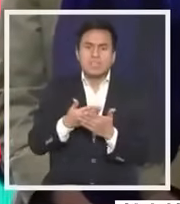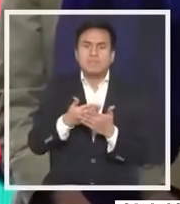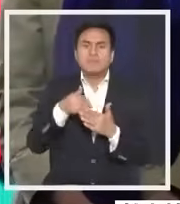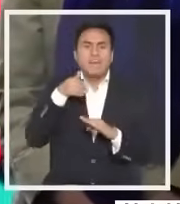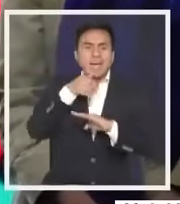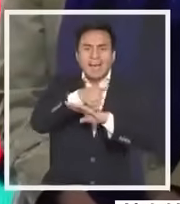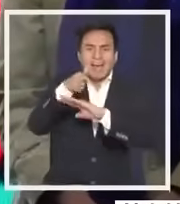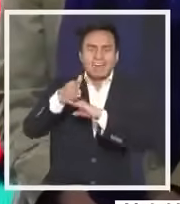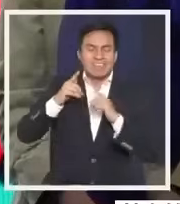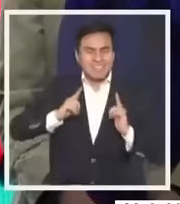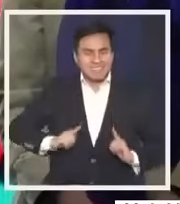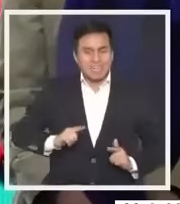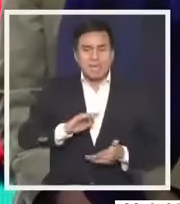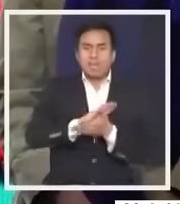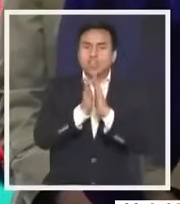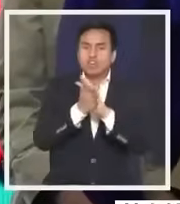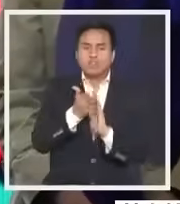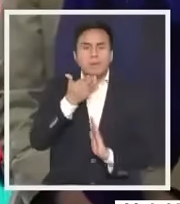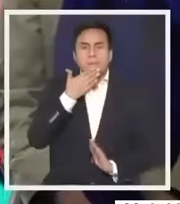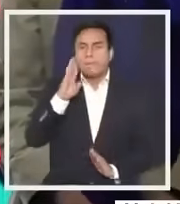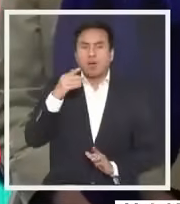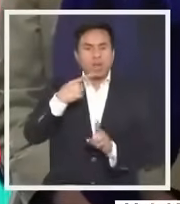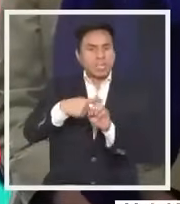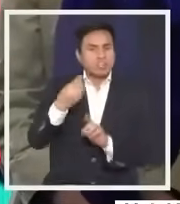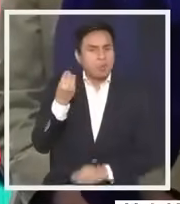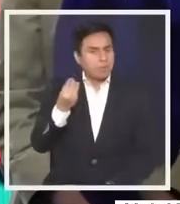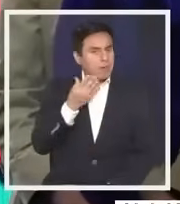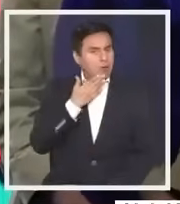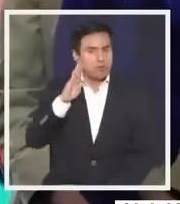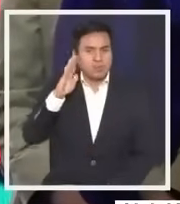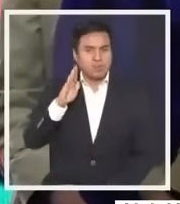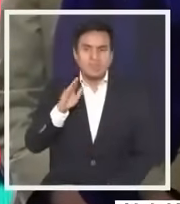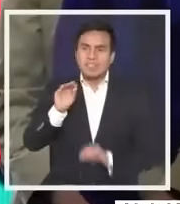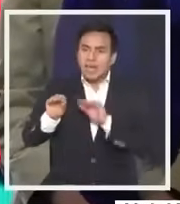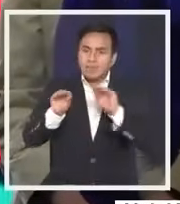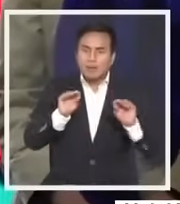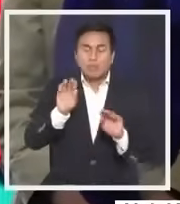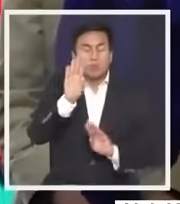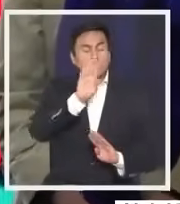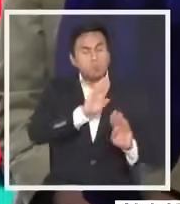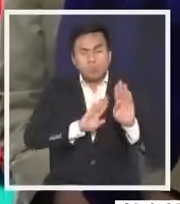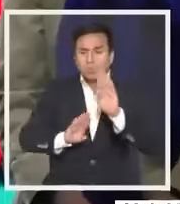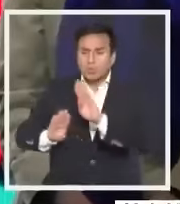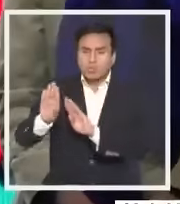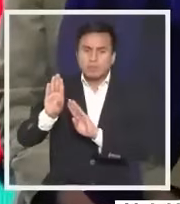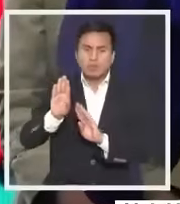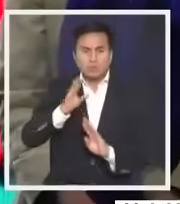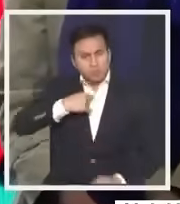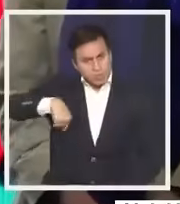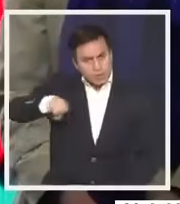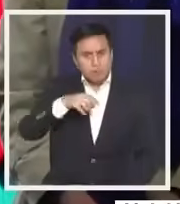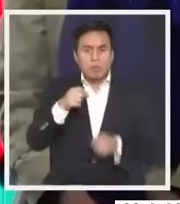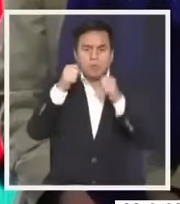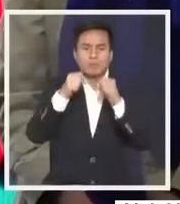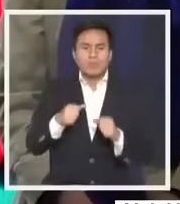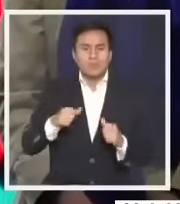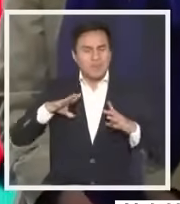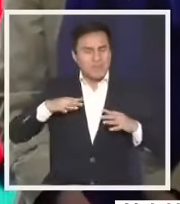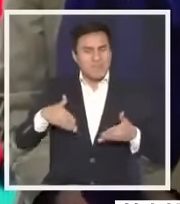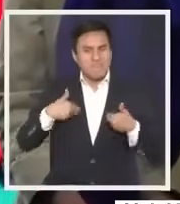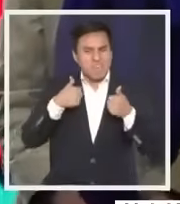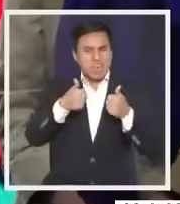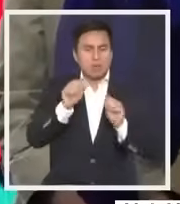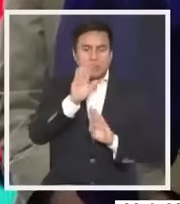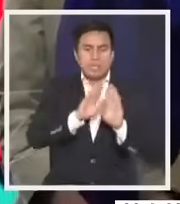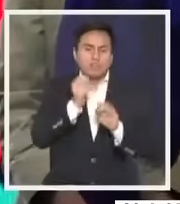les deseamos el mejor de los éxitos y el llamado, insisto, a que se cuiden. Cuidémonos, podemos pasarla bien cuidándonos